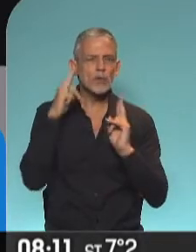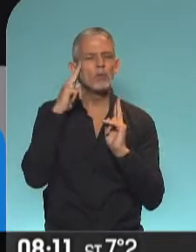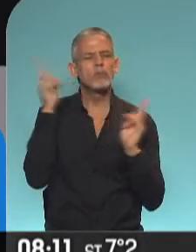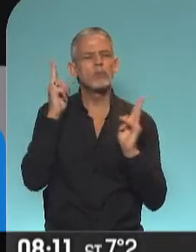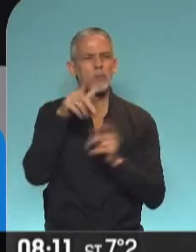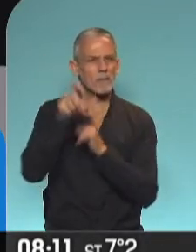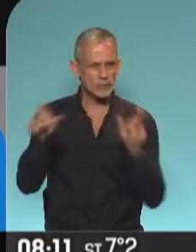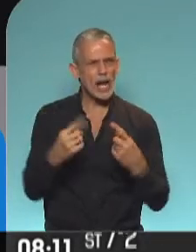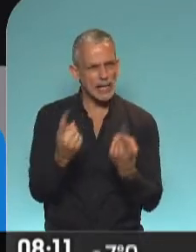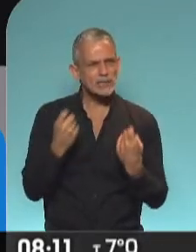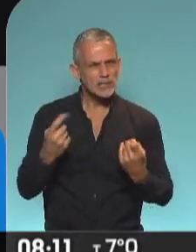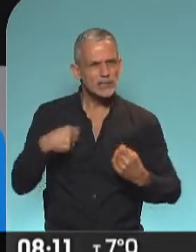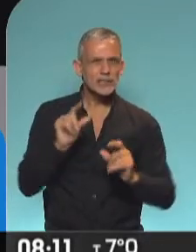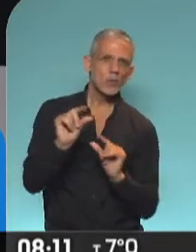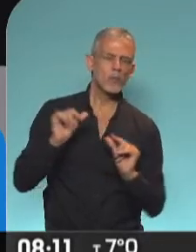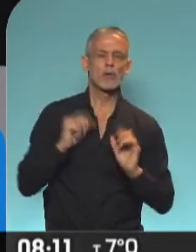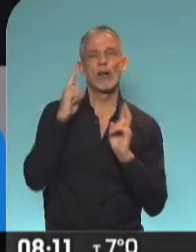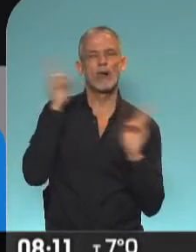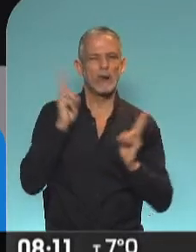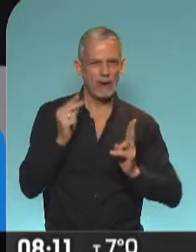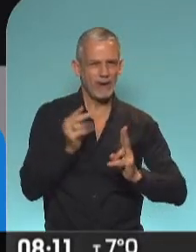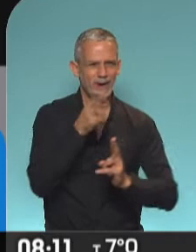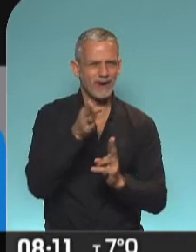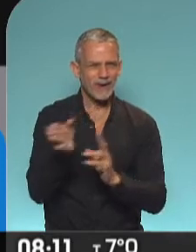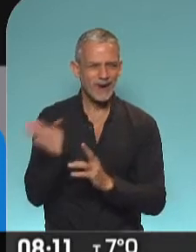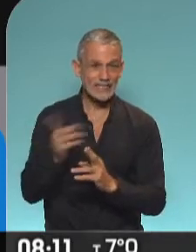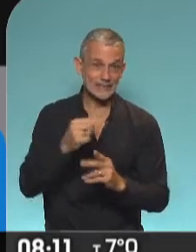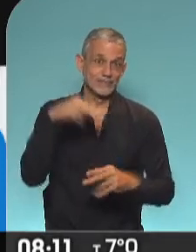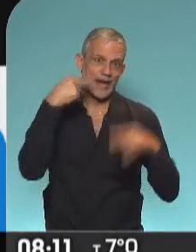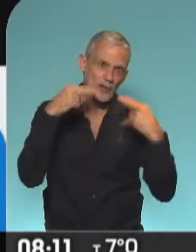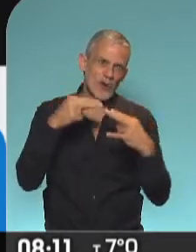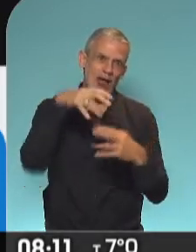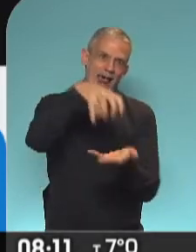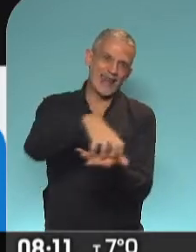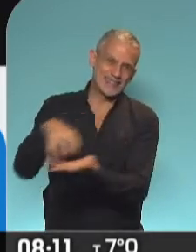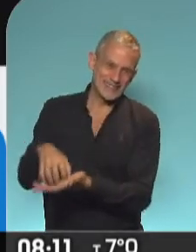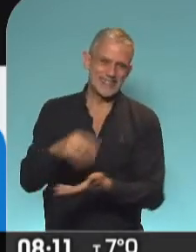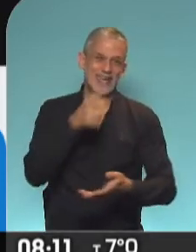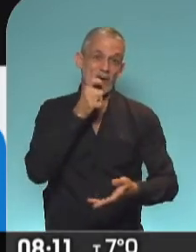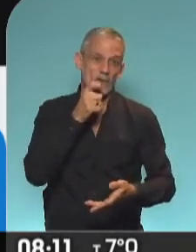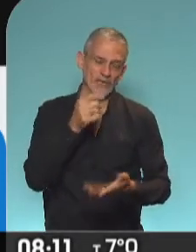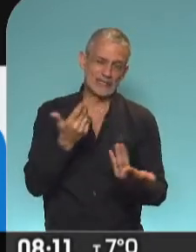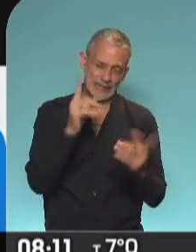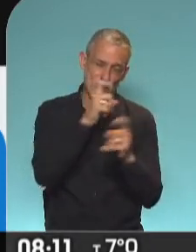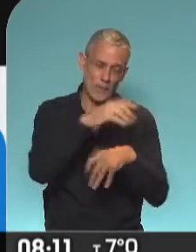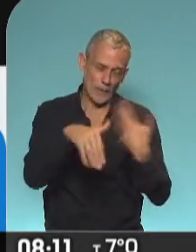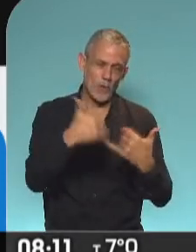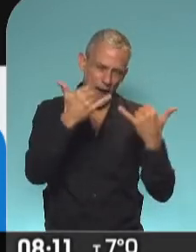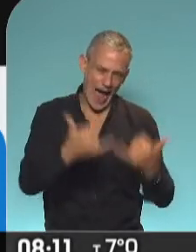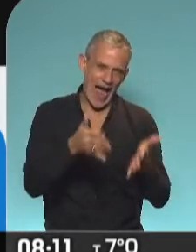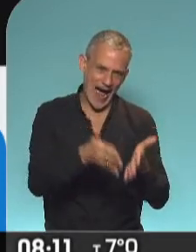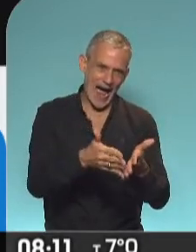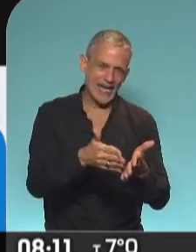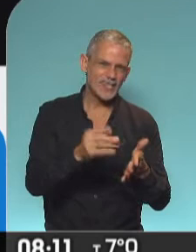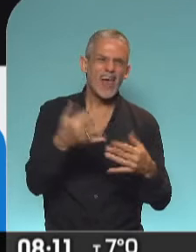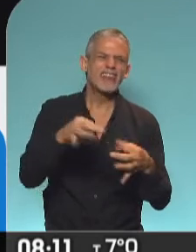del comportamiento. Y creo que en este sentido el rubro gastronómico es un problema, a diferencia de la posibilidad del